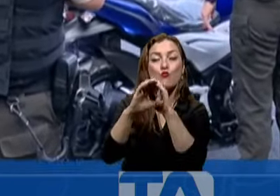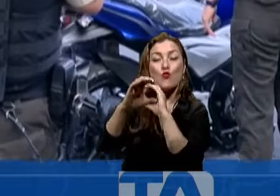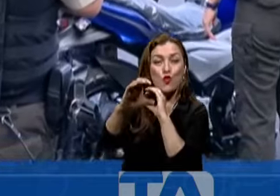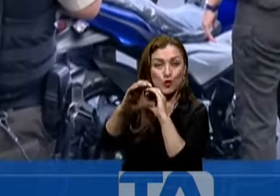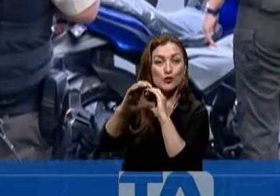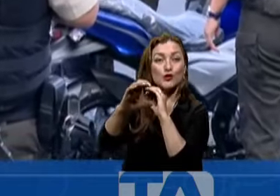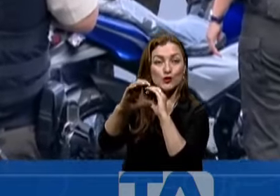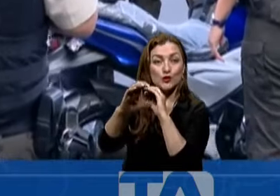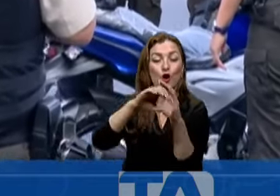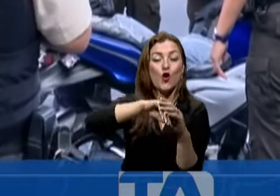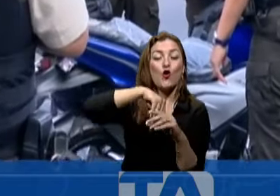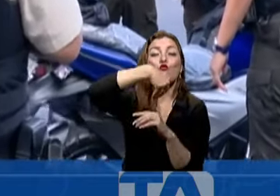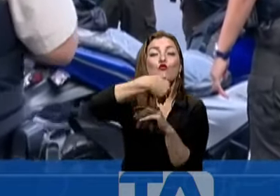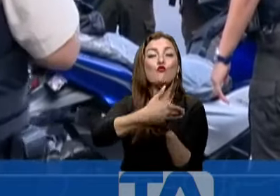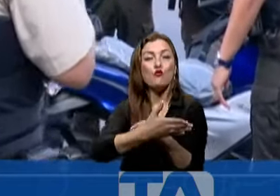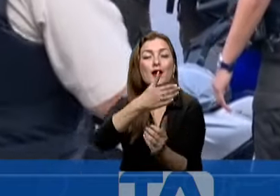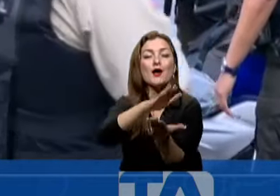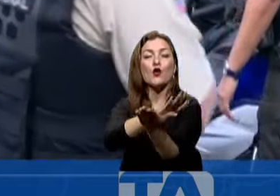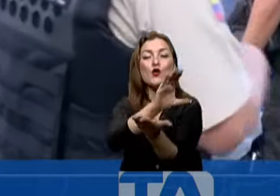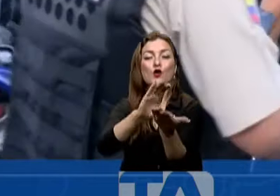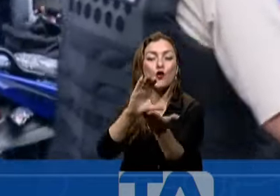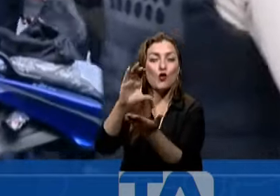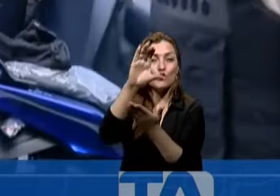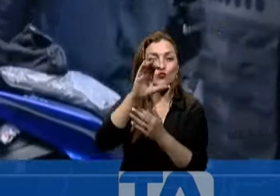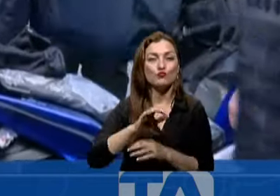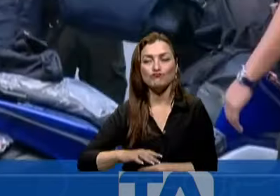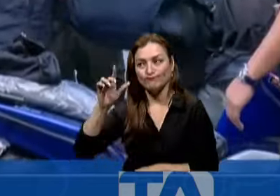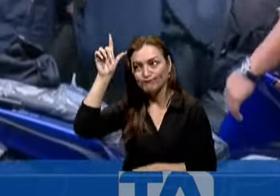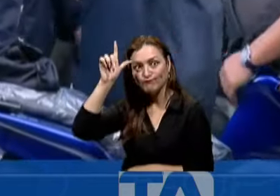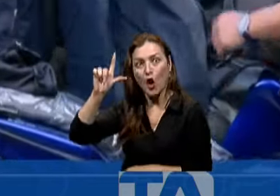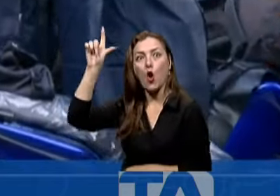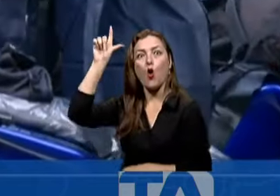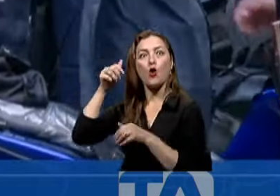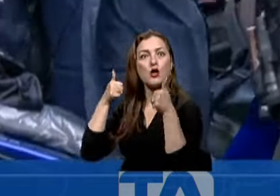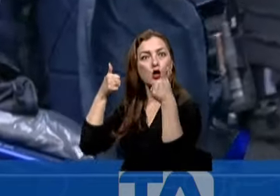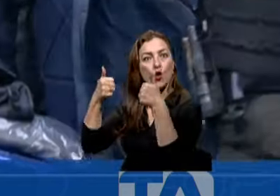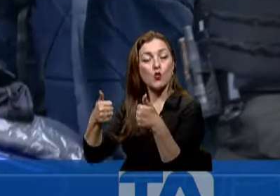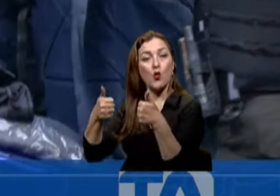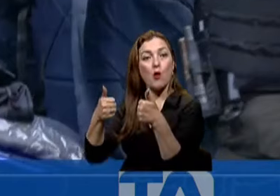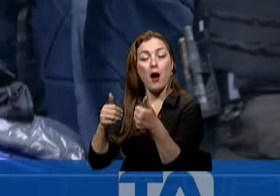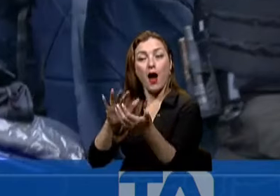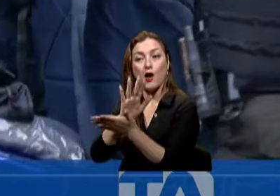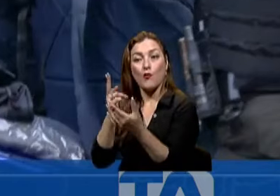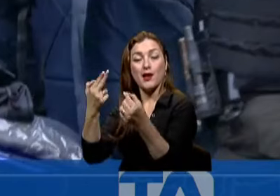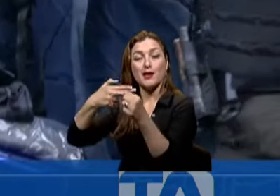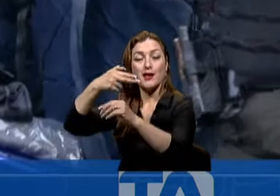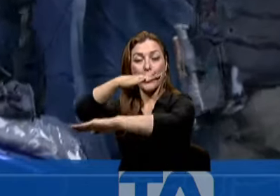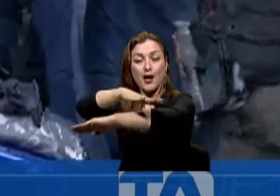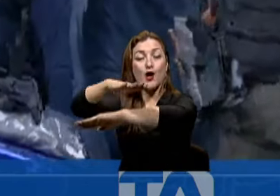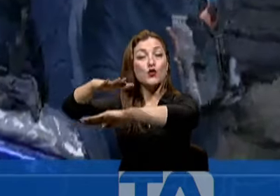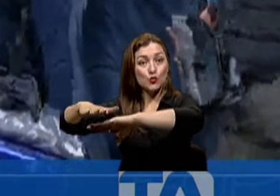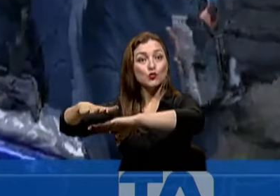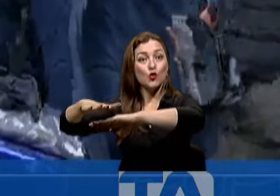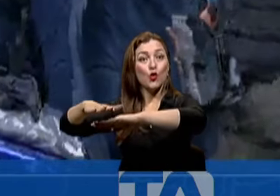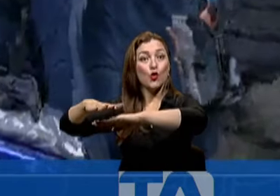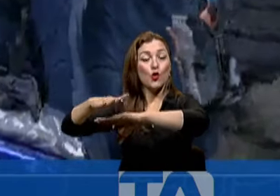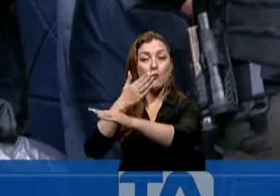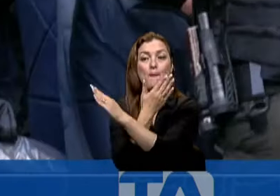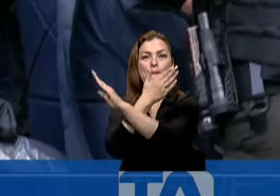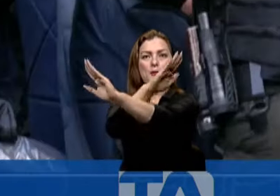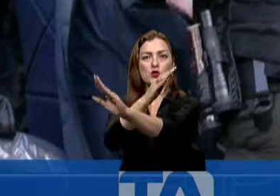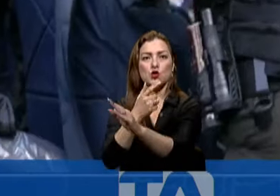también en los exteriores de las unidades educativas. Lógico, como ya regresaron a clases, para realizar la prevención